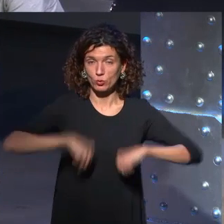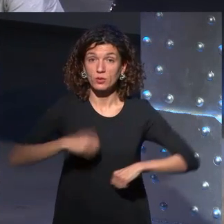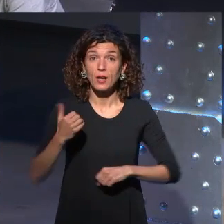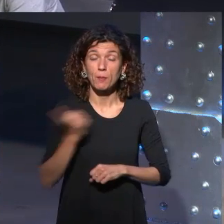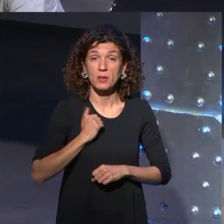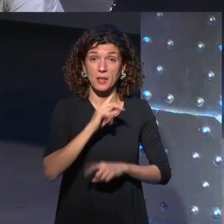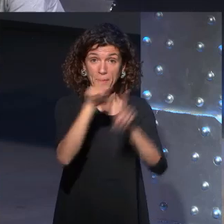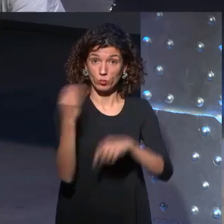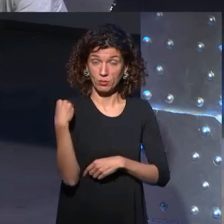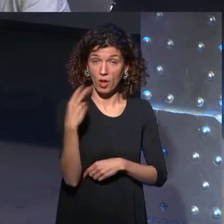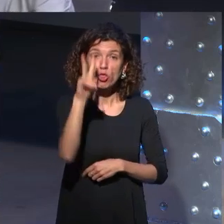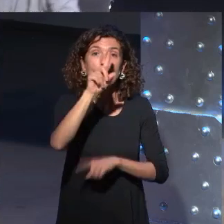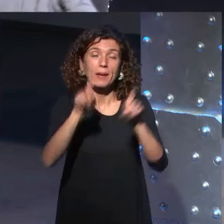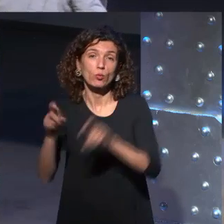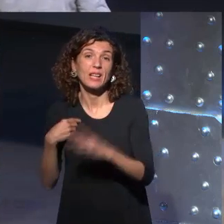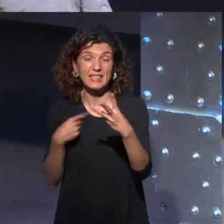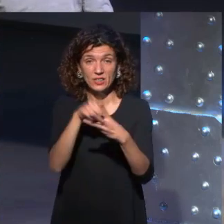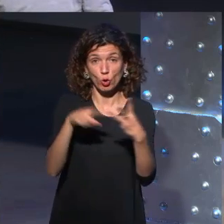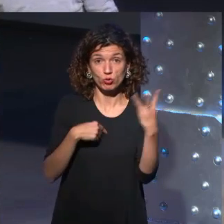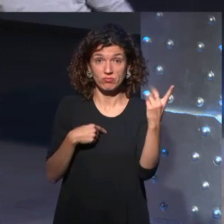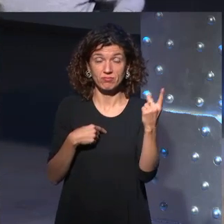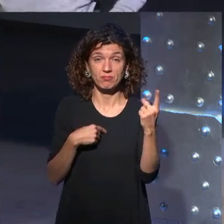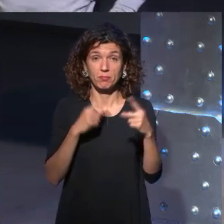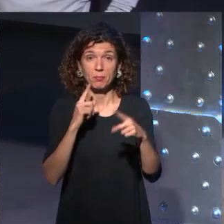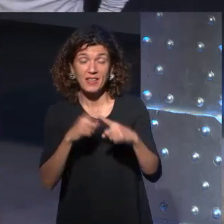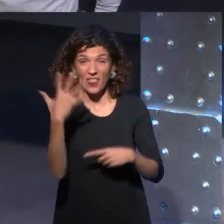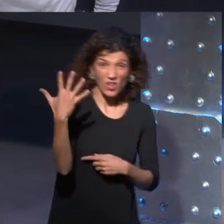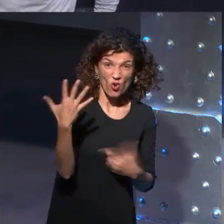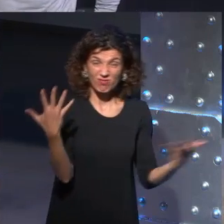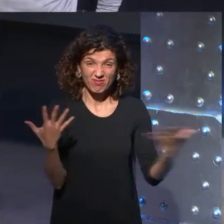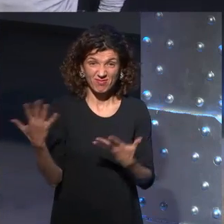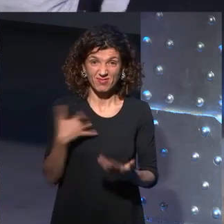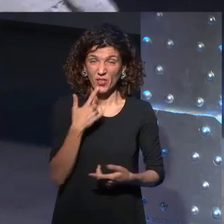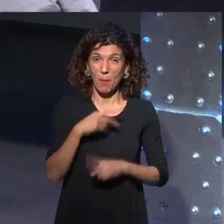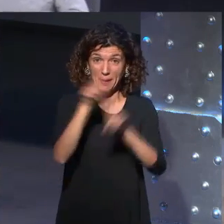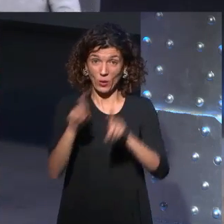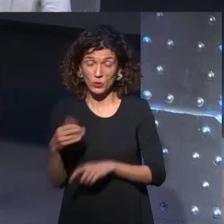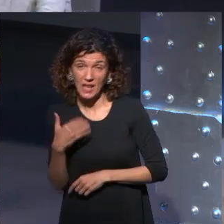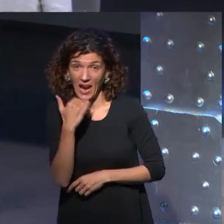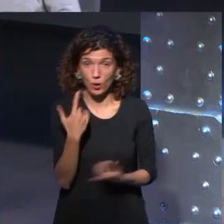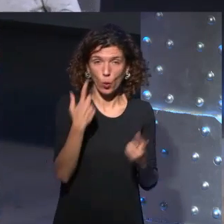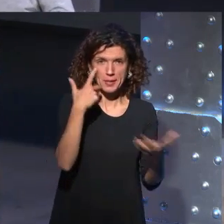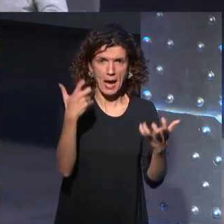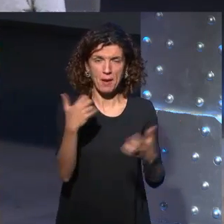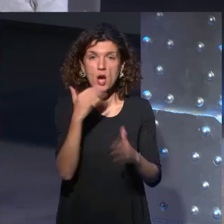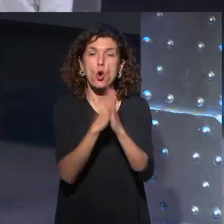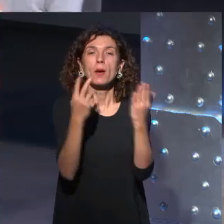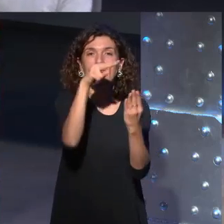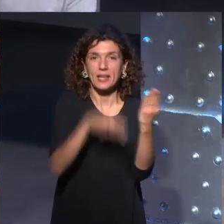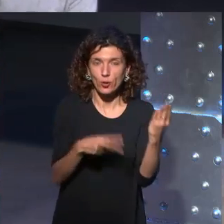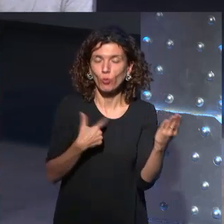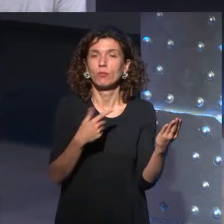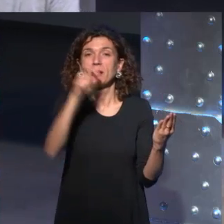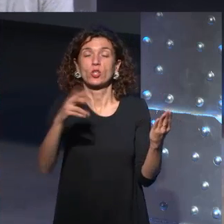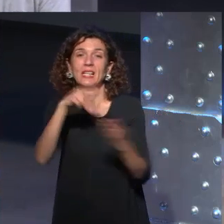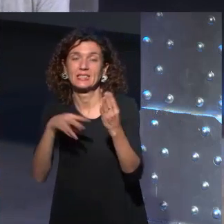que preguntar, ¿sí? 2 preguntitas, 3, 2, media, 5. 4. ¿Alguien le ha llamado algo la atención? ¿Alguien que haya leído la novela, que no la haya